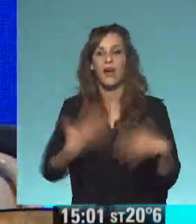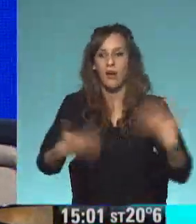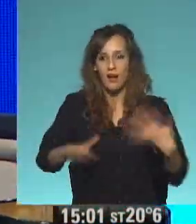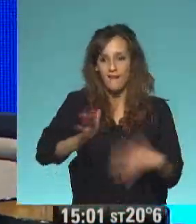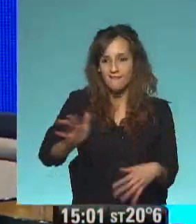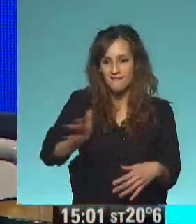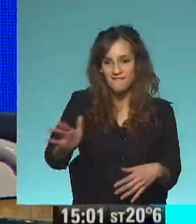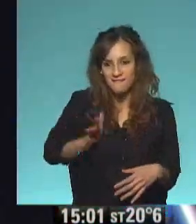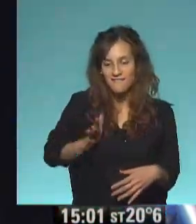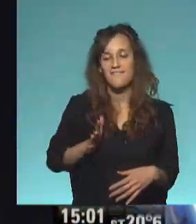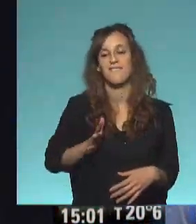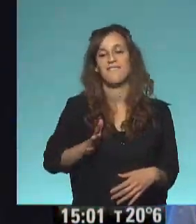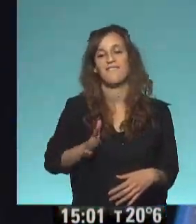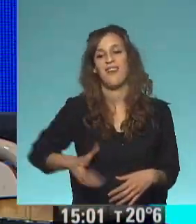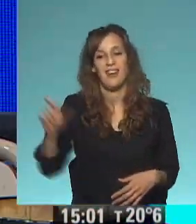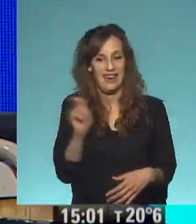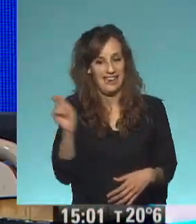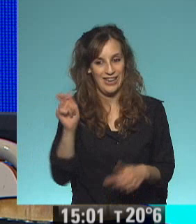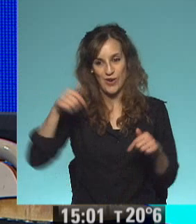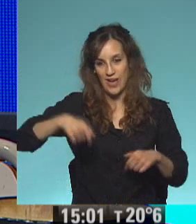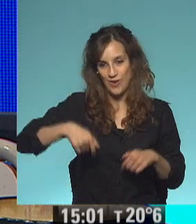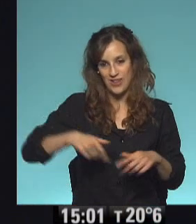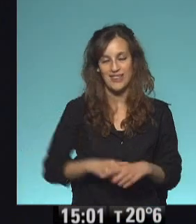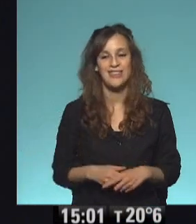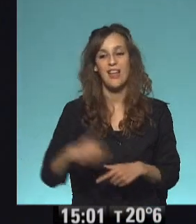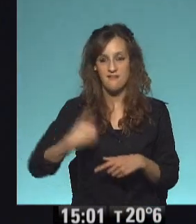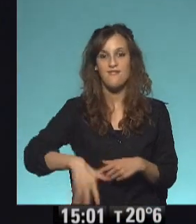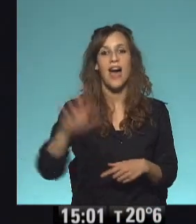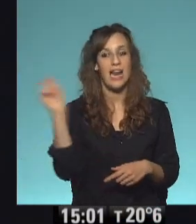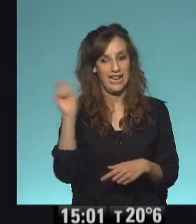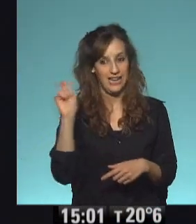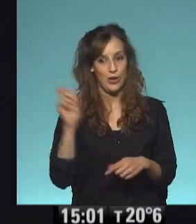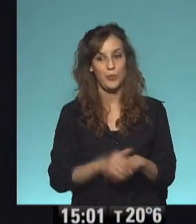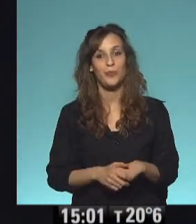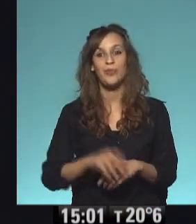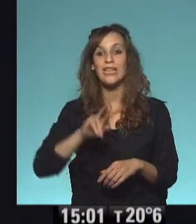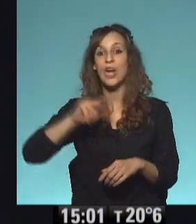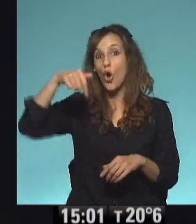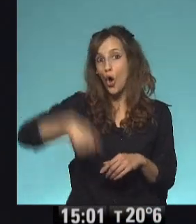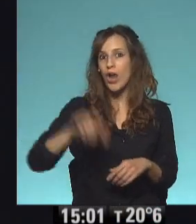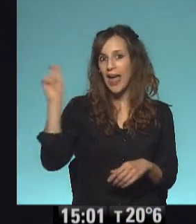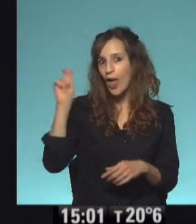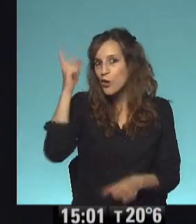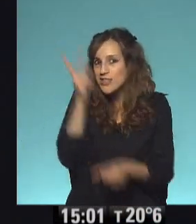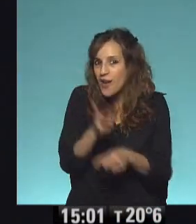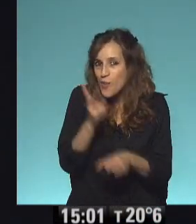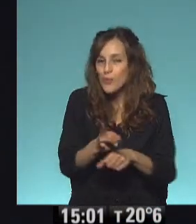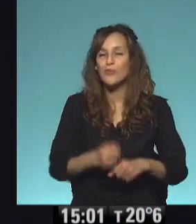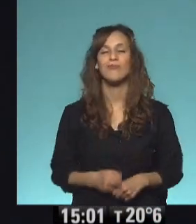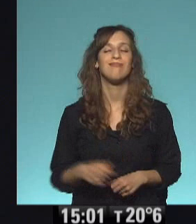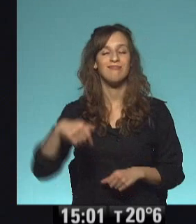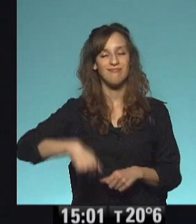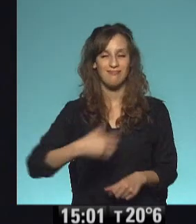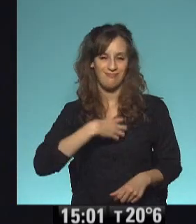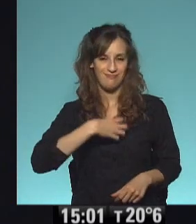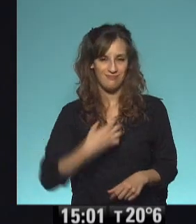Siempre te agarra. Otra vez, se viene el recreo, Maga. Ahí está, sí, tenemos otro recreo, el segundo de esta tarde en esta clase de primer grado.